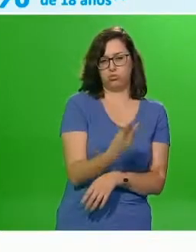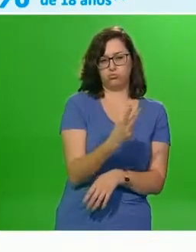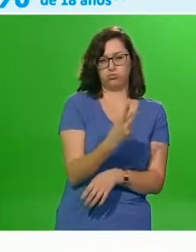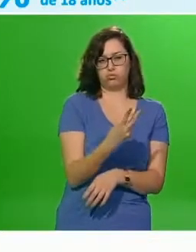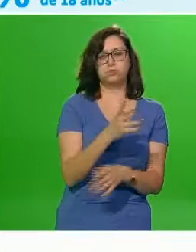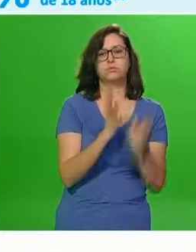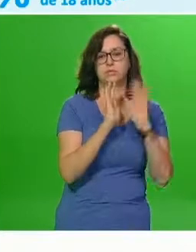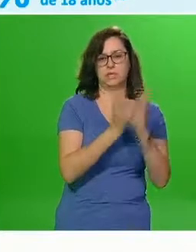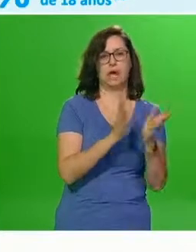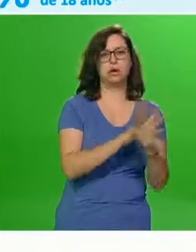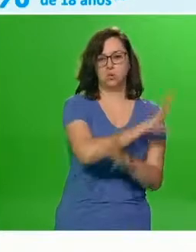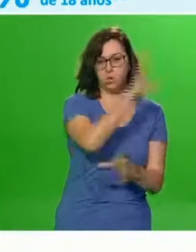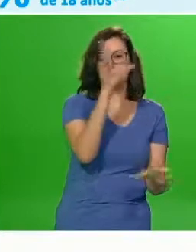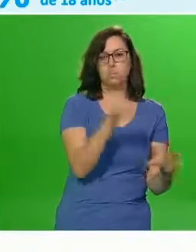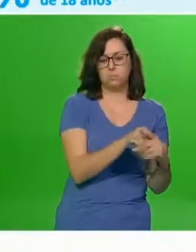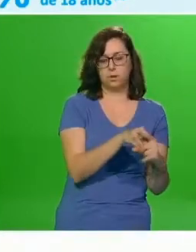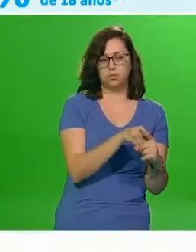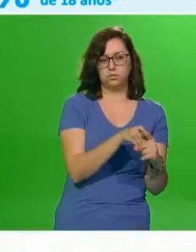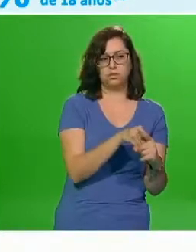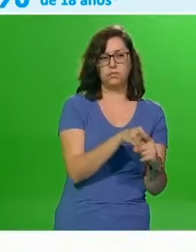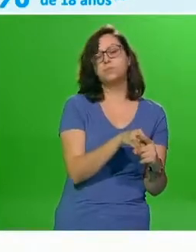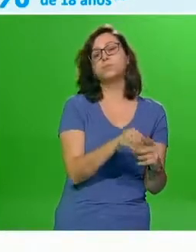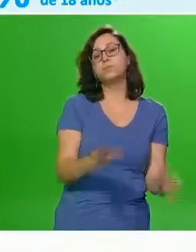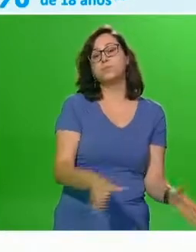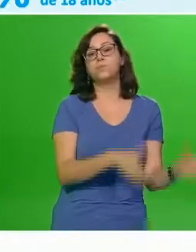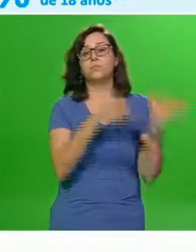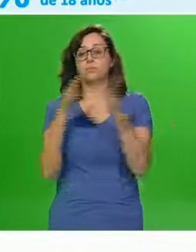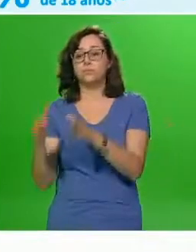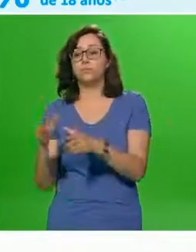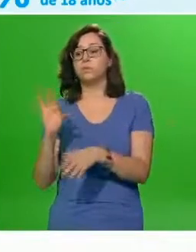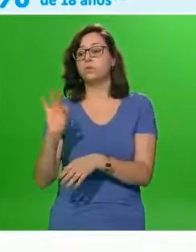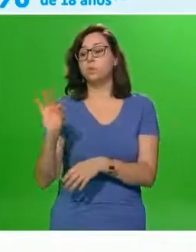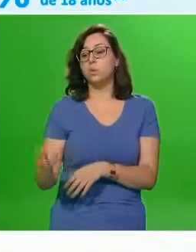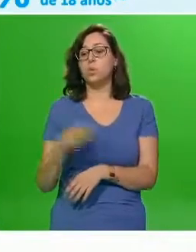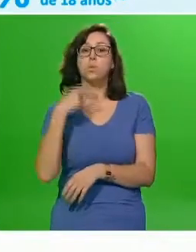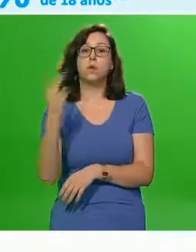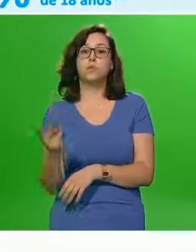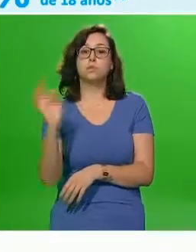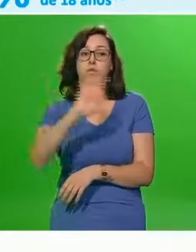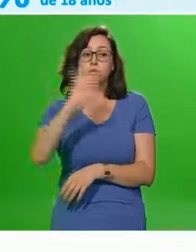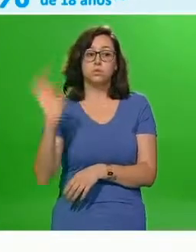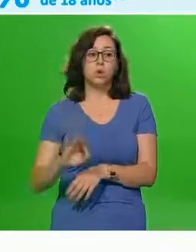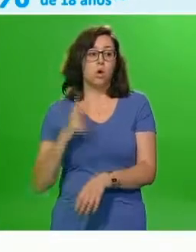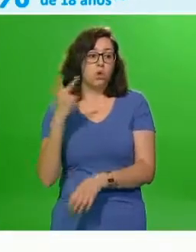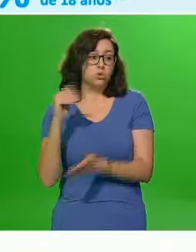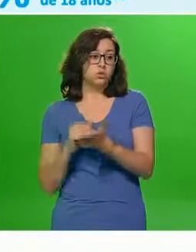al aplicar una sola dosis. Y tenemos un 42%,